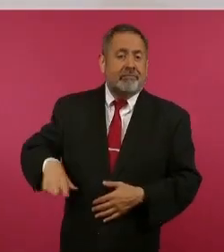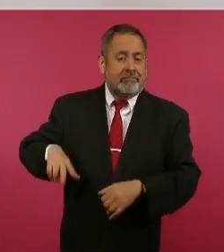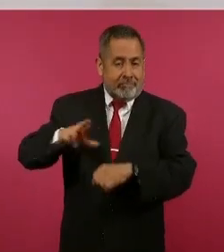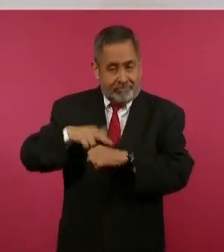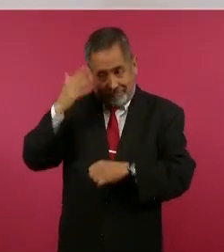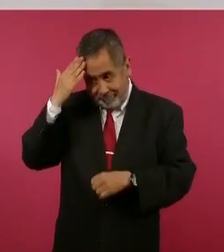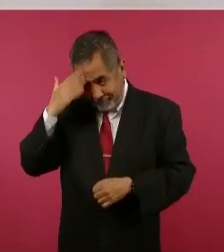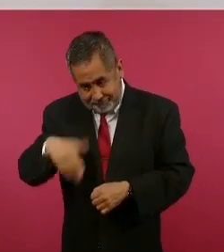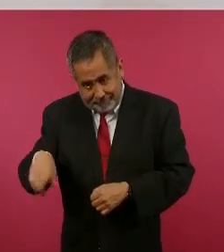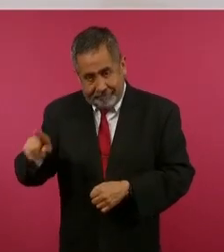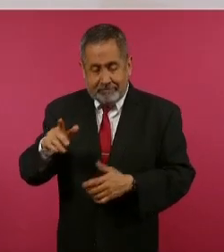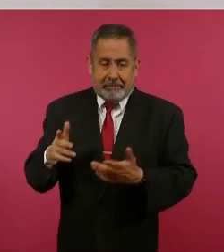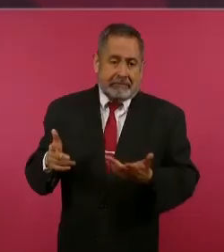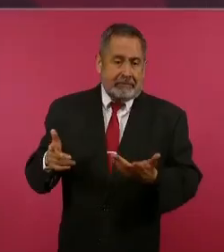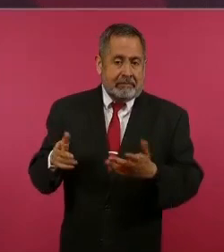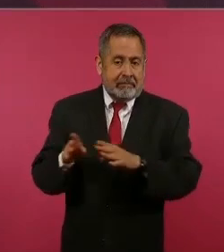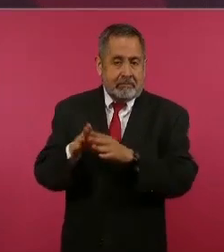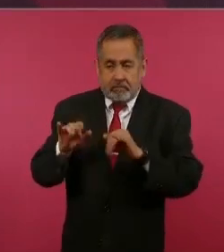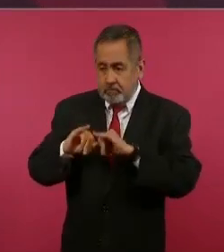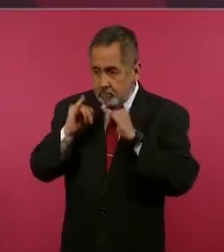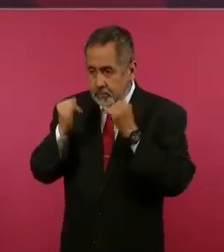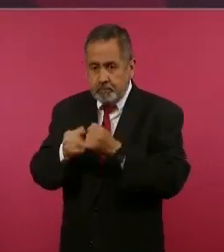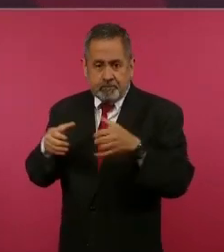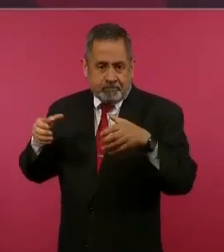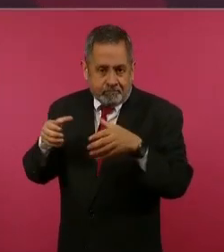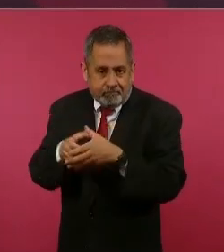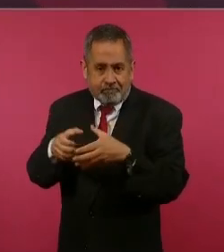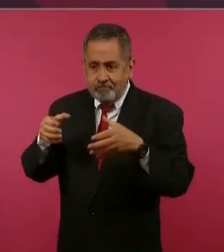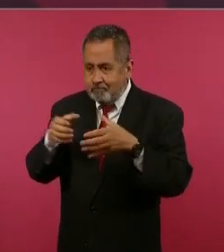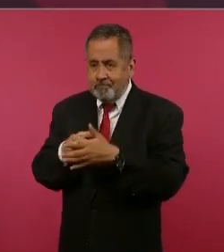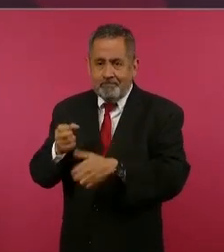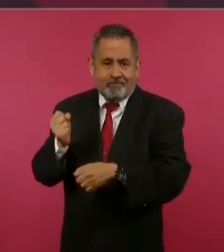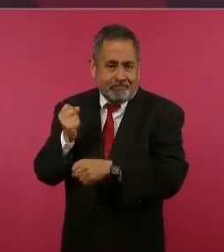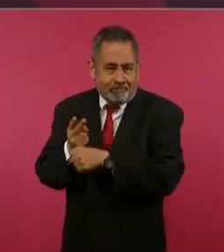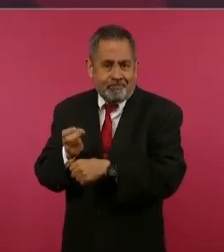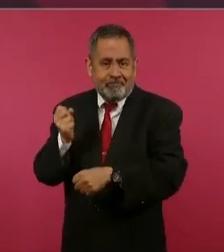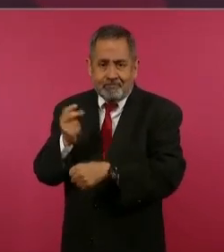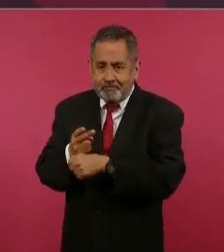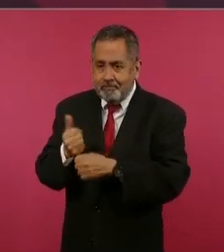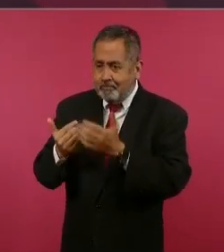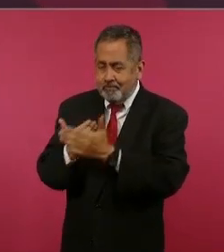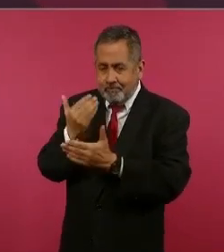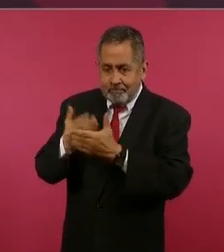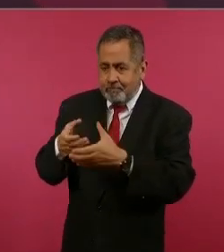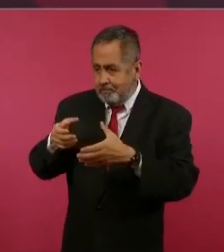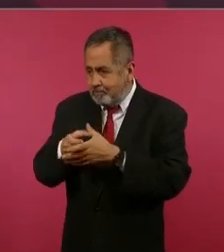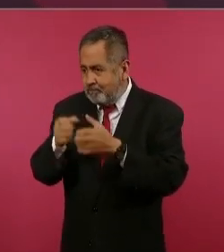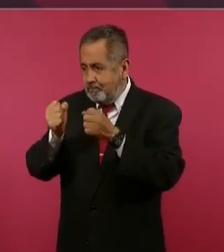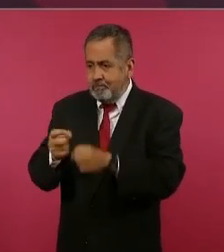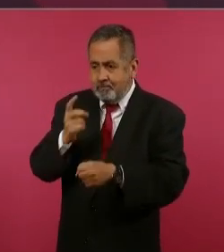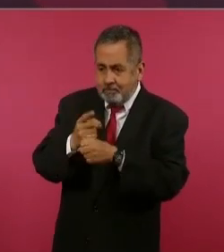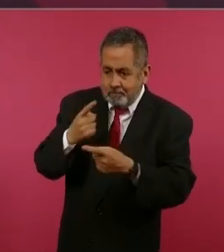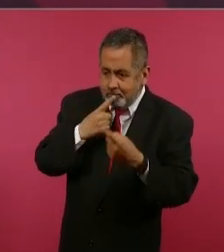gobernadores está en reuniones desde temprano viendo el tema de